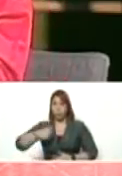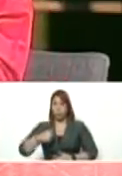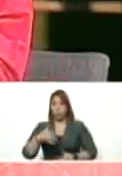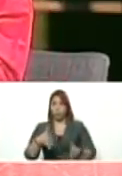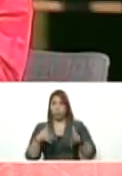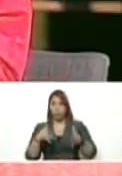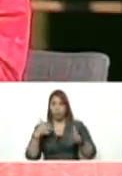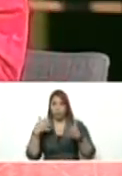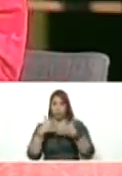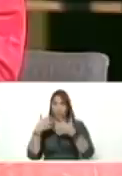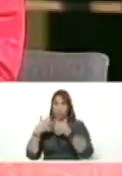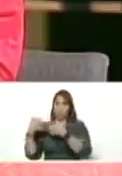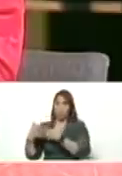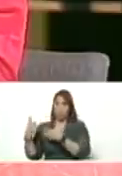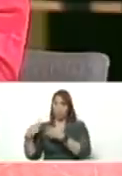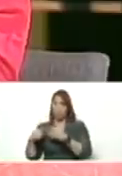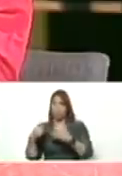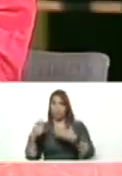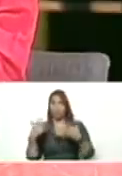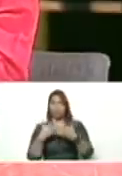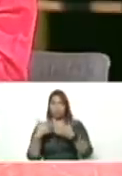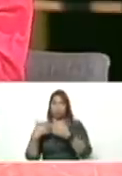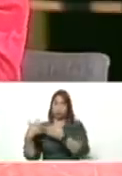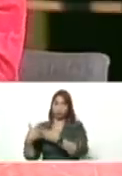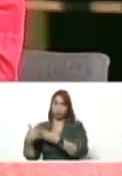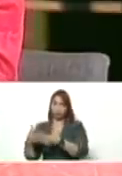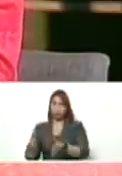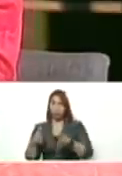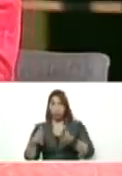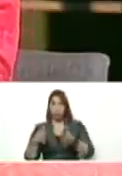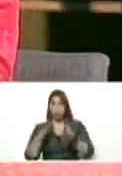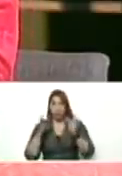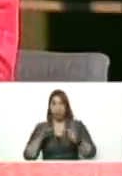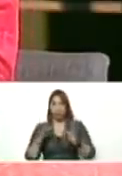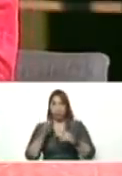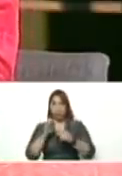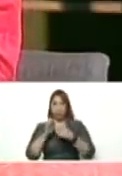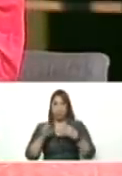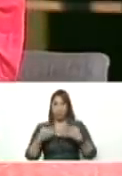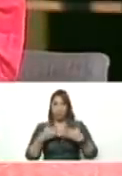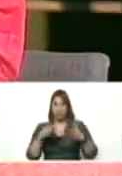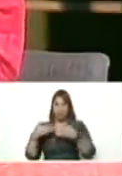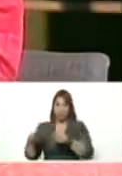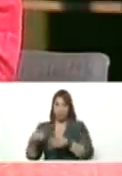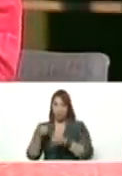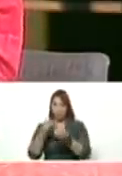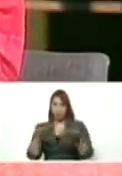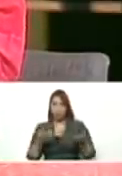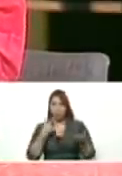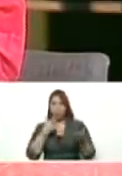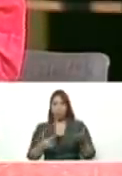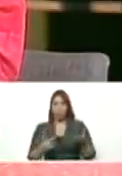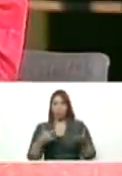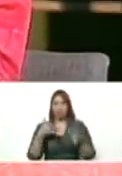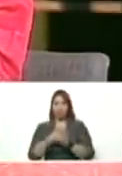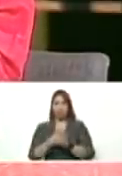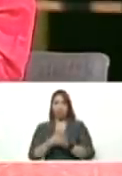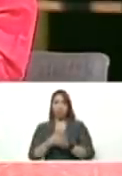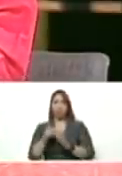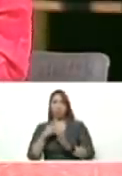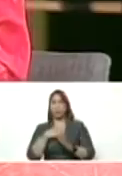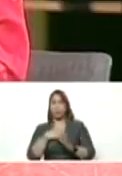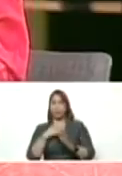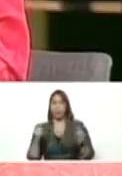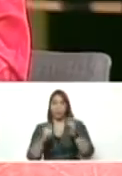batalla y tenemos que ganarla de manera estratégica para garantizar lo que usted nos ha planteado de la irreversibilidad del socialismo